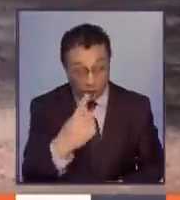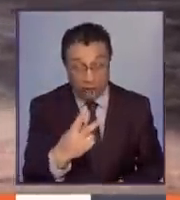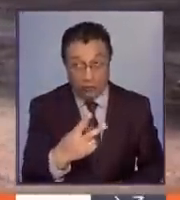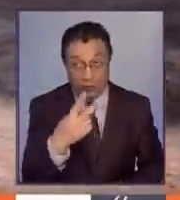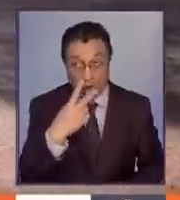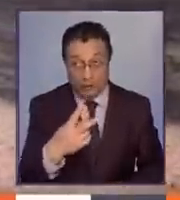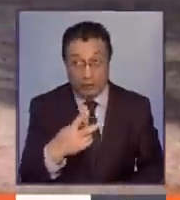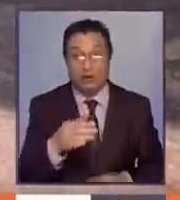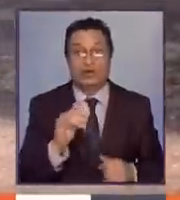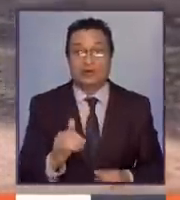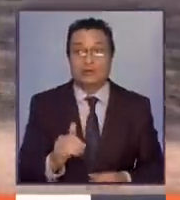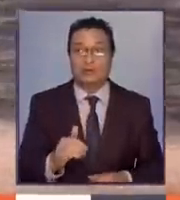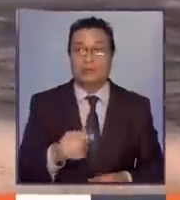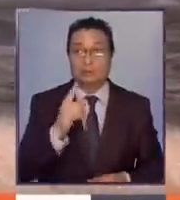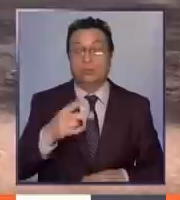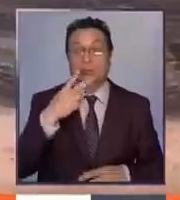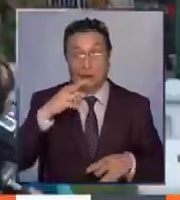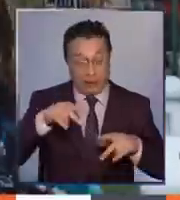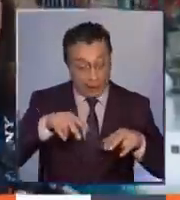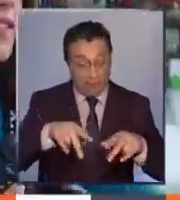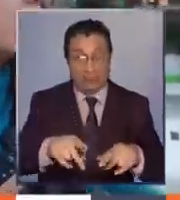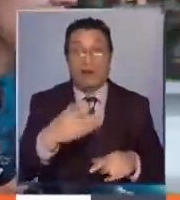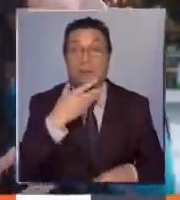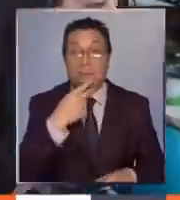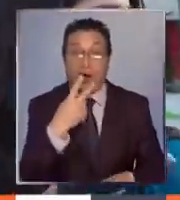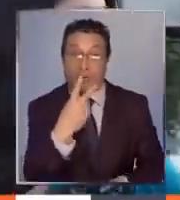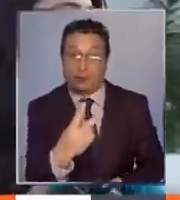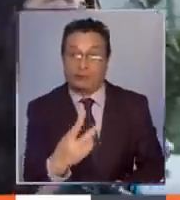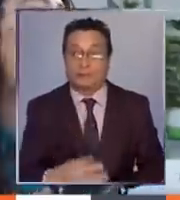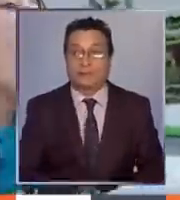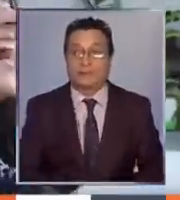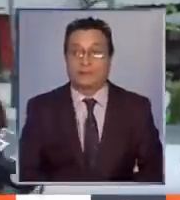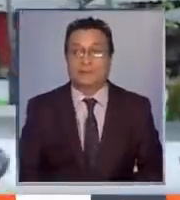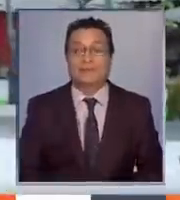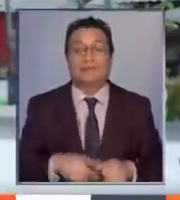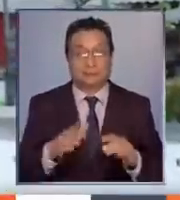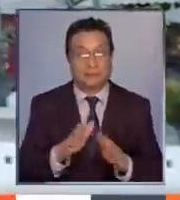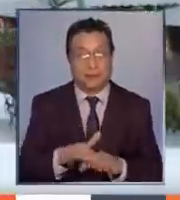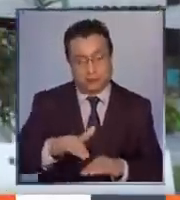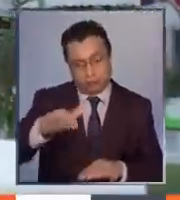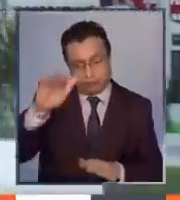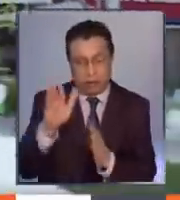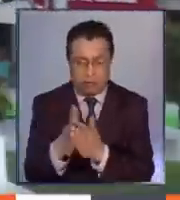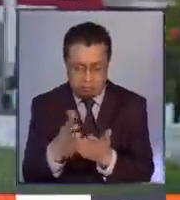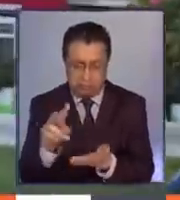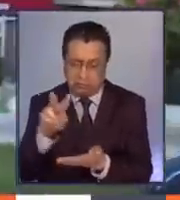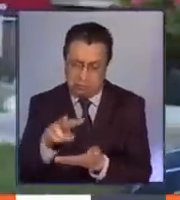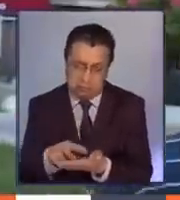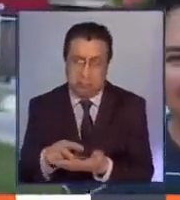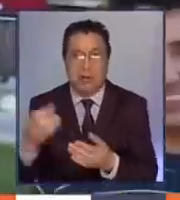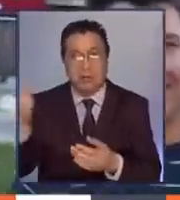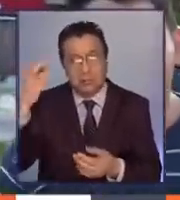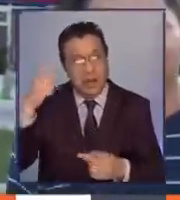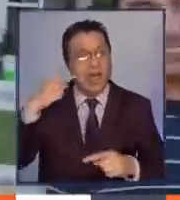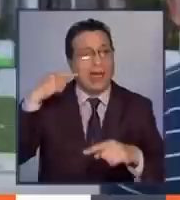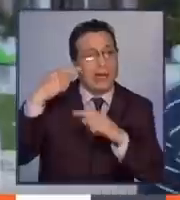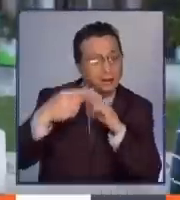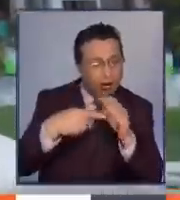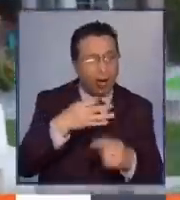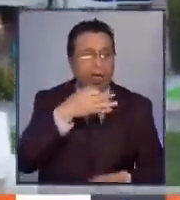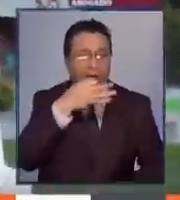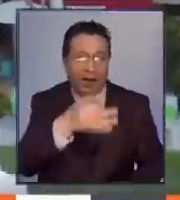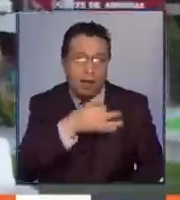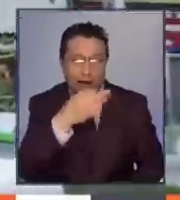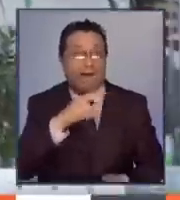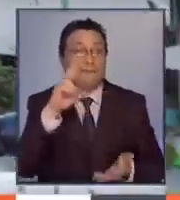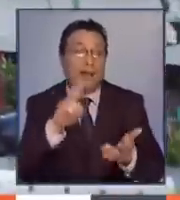vida. Pero caminando la pista mejor que acá. Crecieron leyendo libros y aprendieron con las historias mágicas y a veces